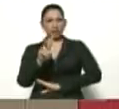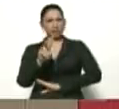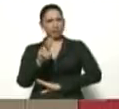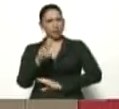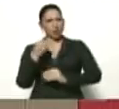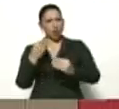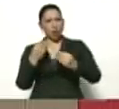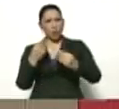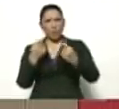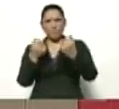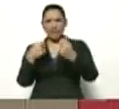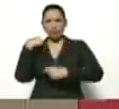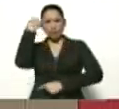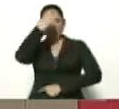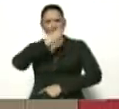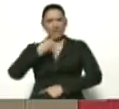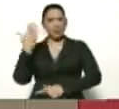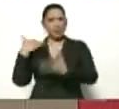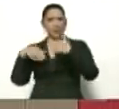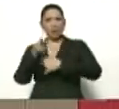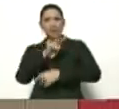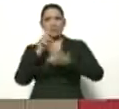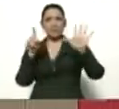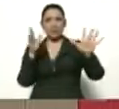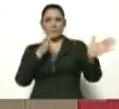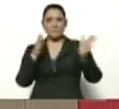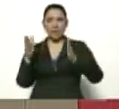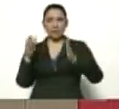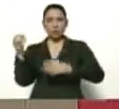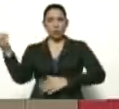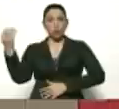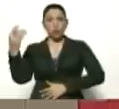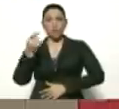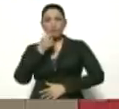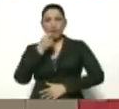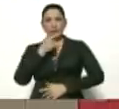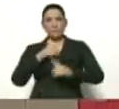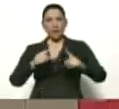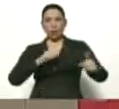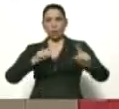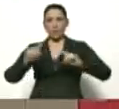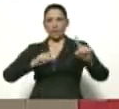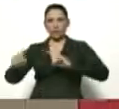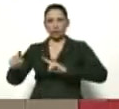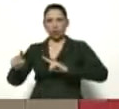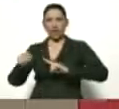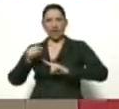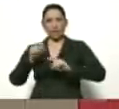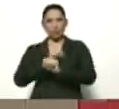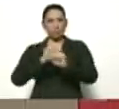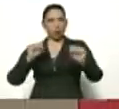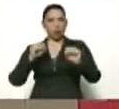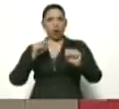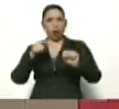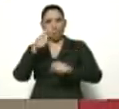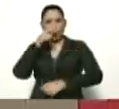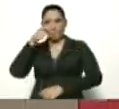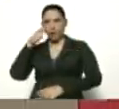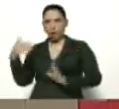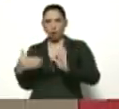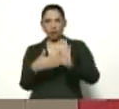pasado 26 de marzo ese fue la luz verde para la operación de estos mercenarios el detonante para la operación de estos mercenarios